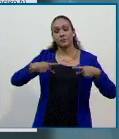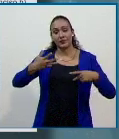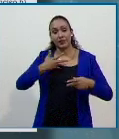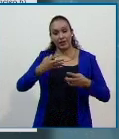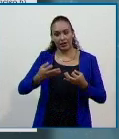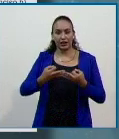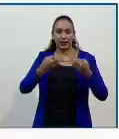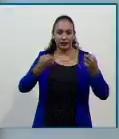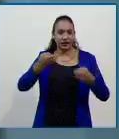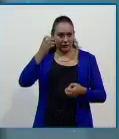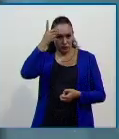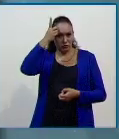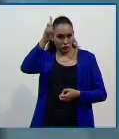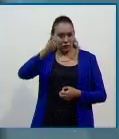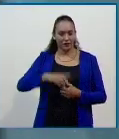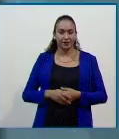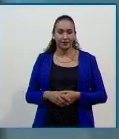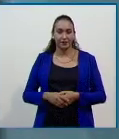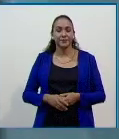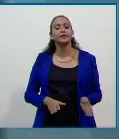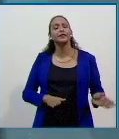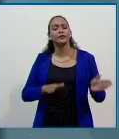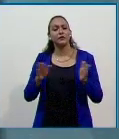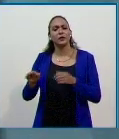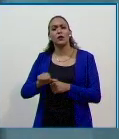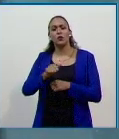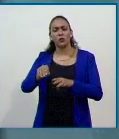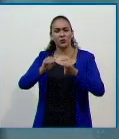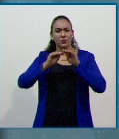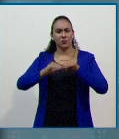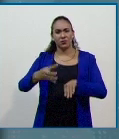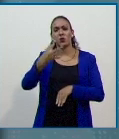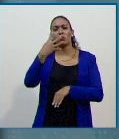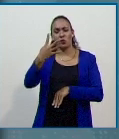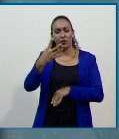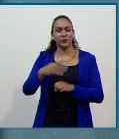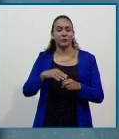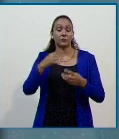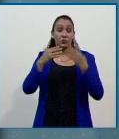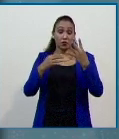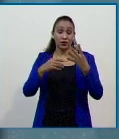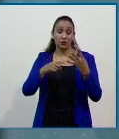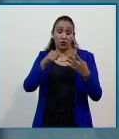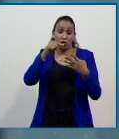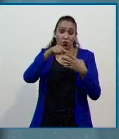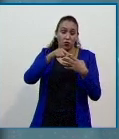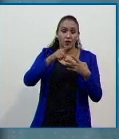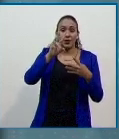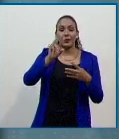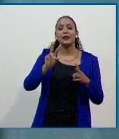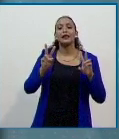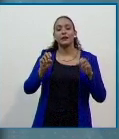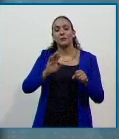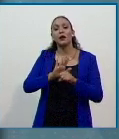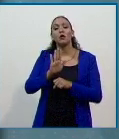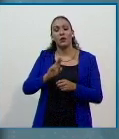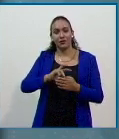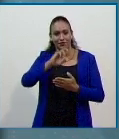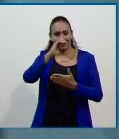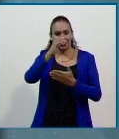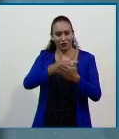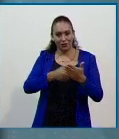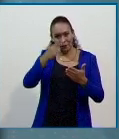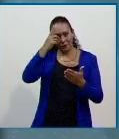tierras ejidales. De plenos regionales se difundieron 4 criterios, entre ellos uno sobre contrato de enajenación